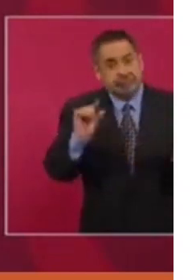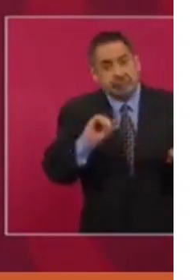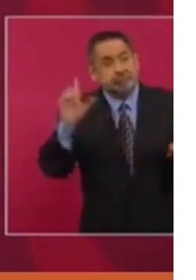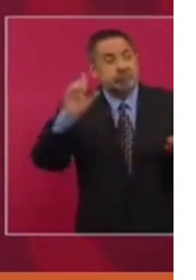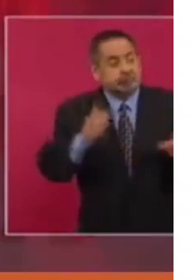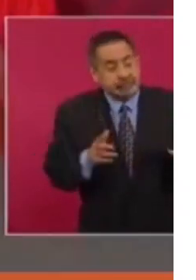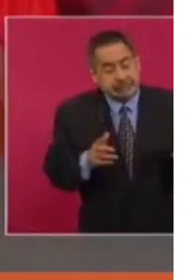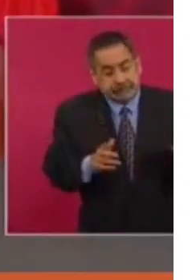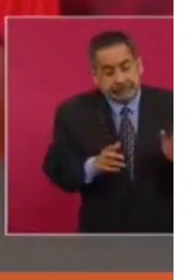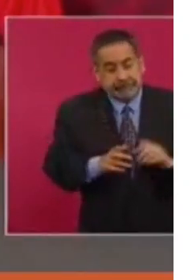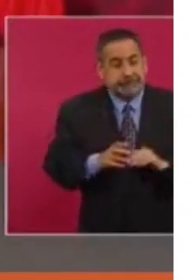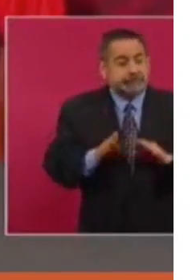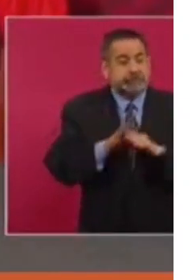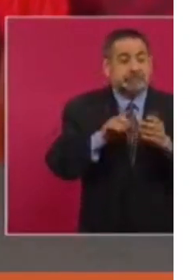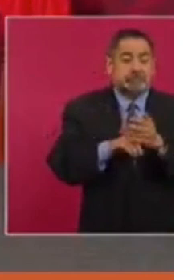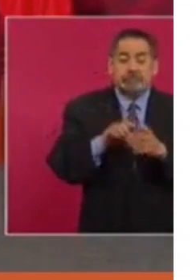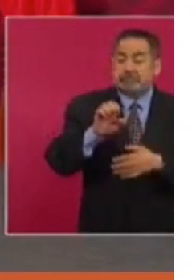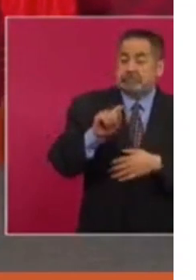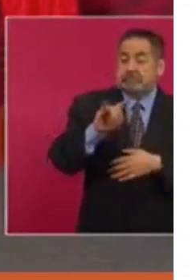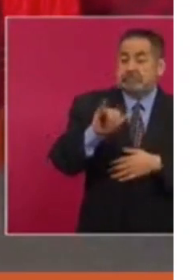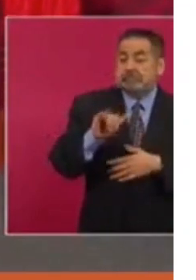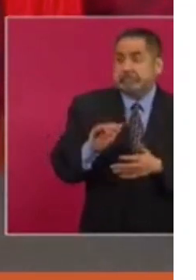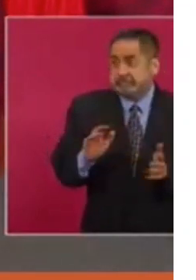profesional, con tanta ética,